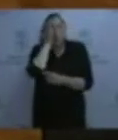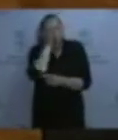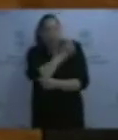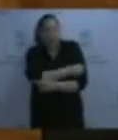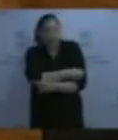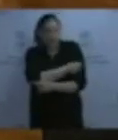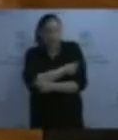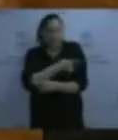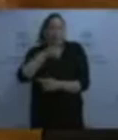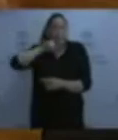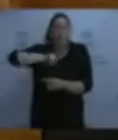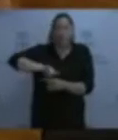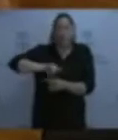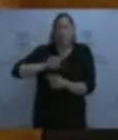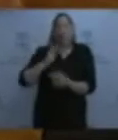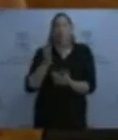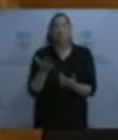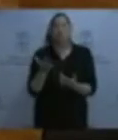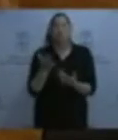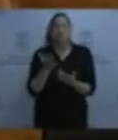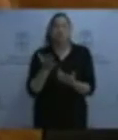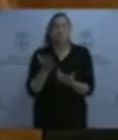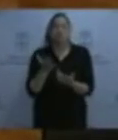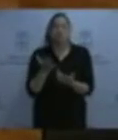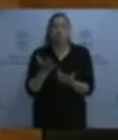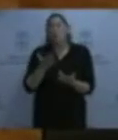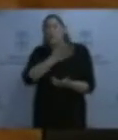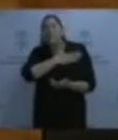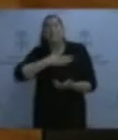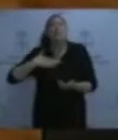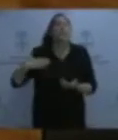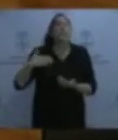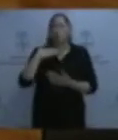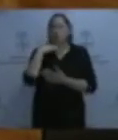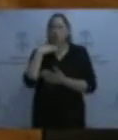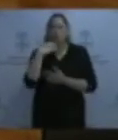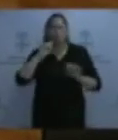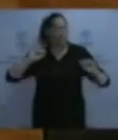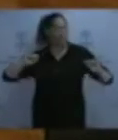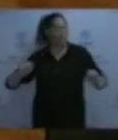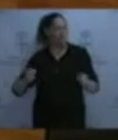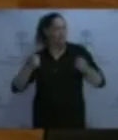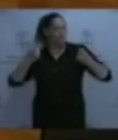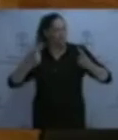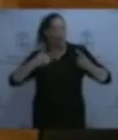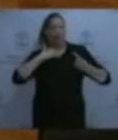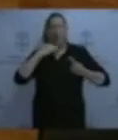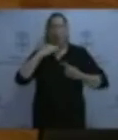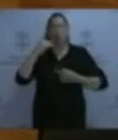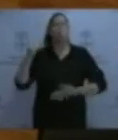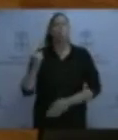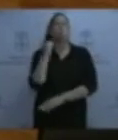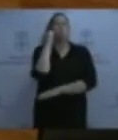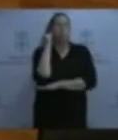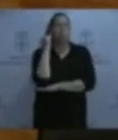otro ejemplo, pues cuando queríamos tener una construcción sólida, bien cimentada, en la primera